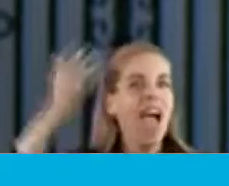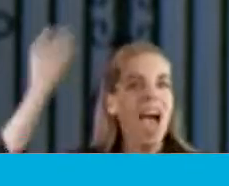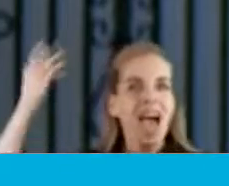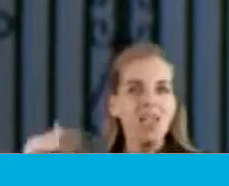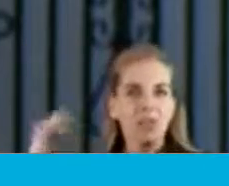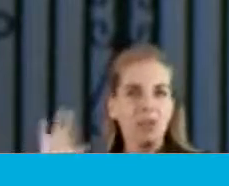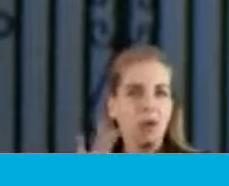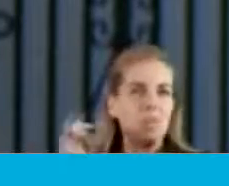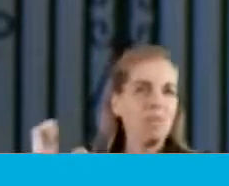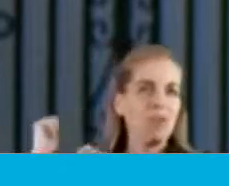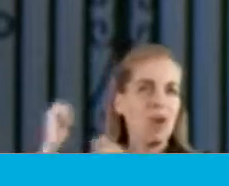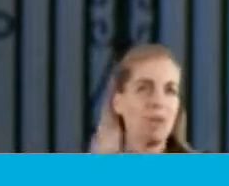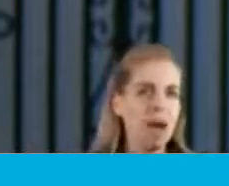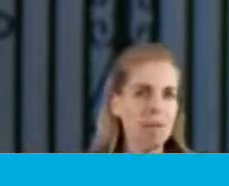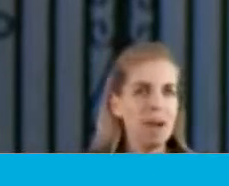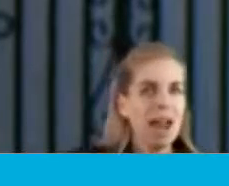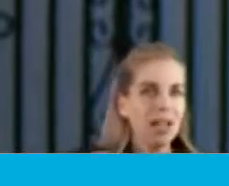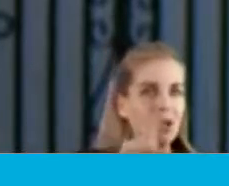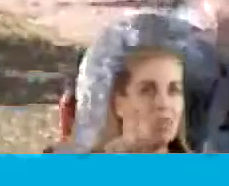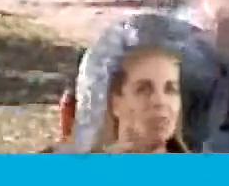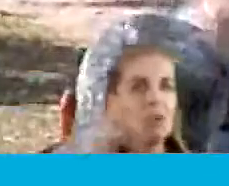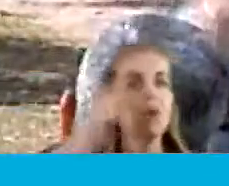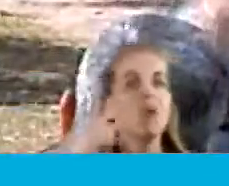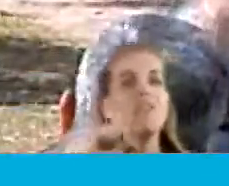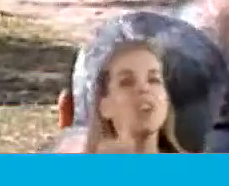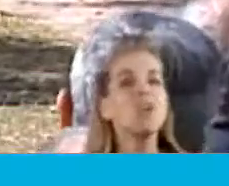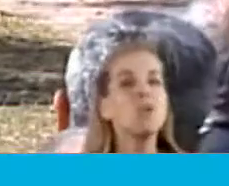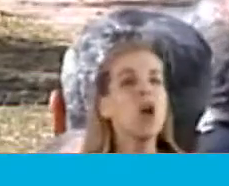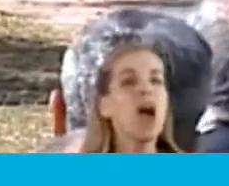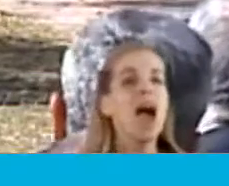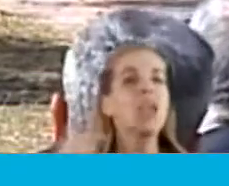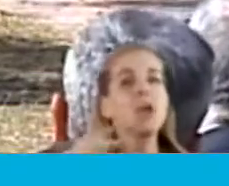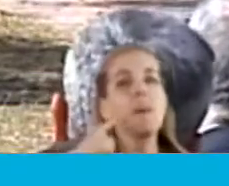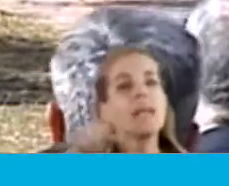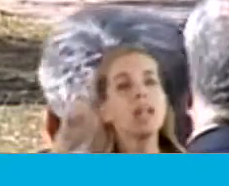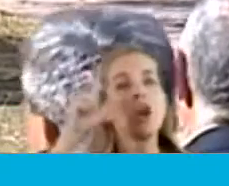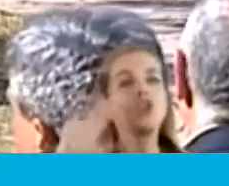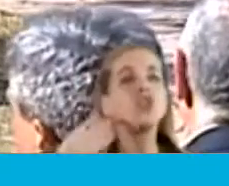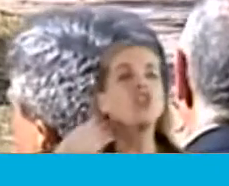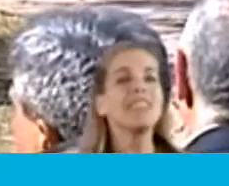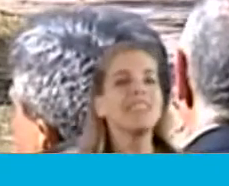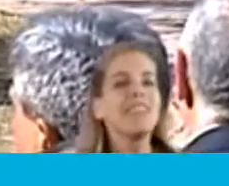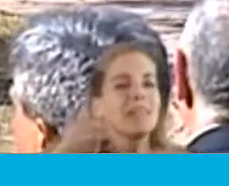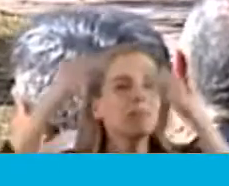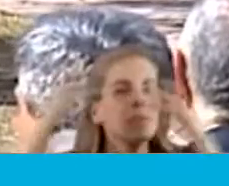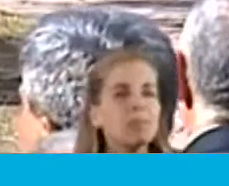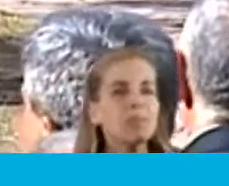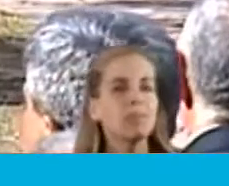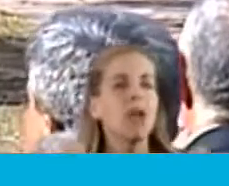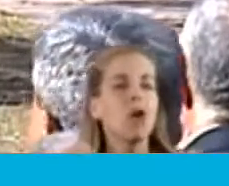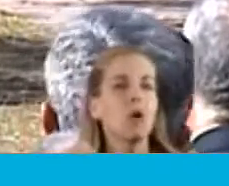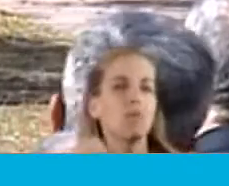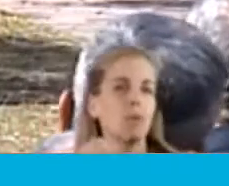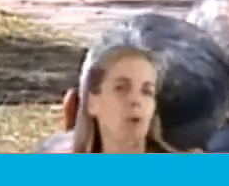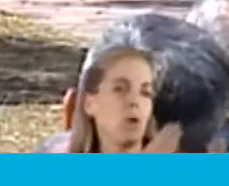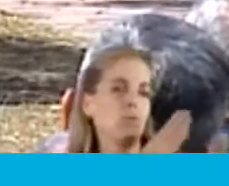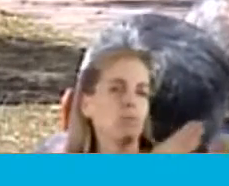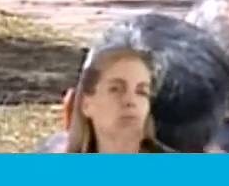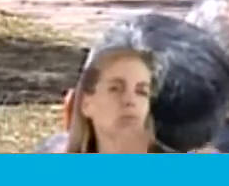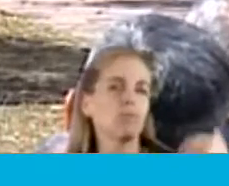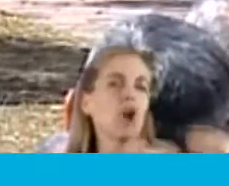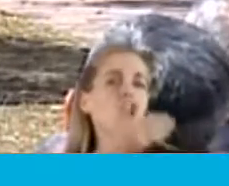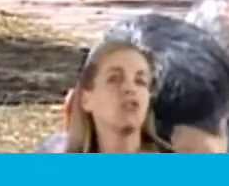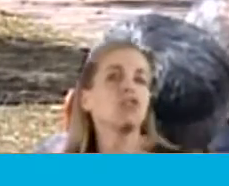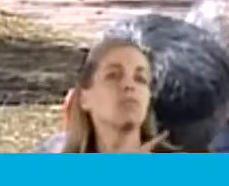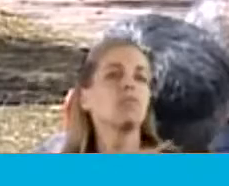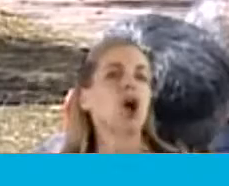legado. Aquel 9 de julio de 1816 fue la coronación de un largo proceso político. No estuvo